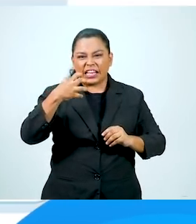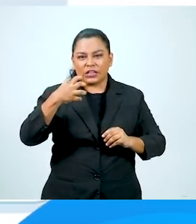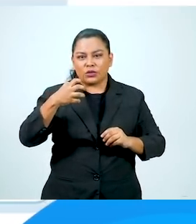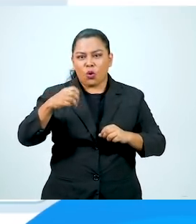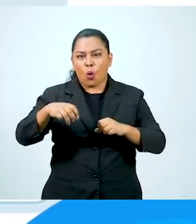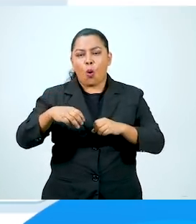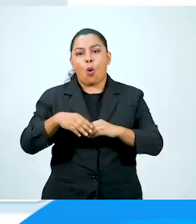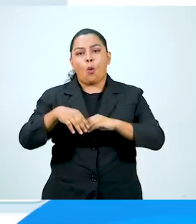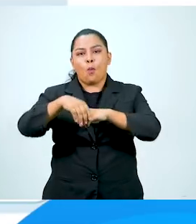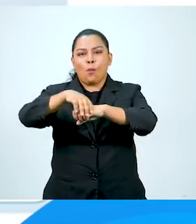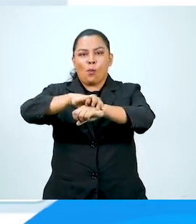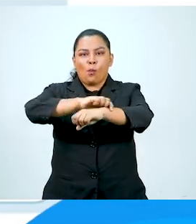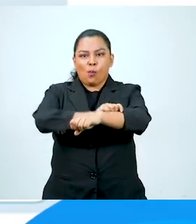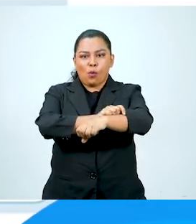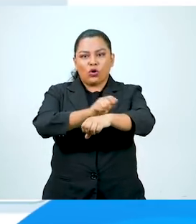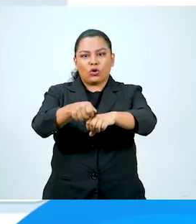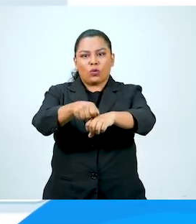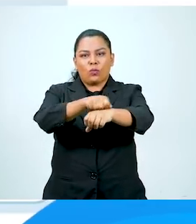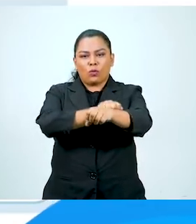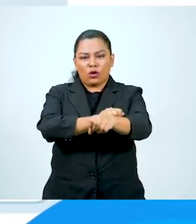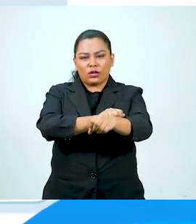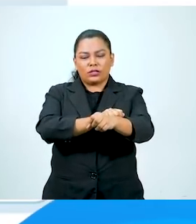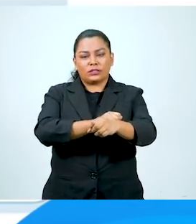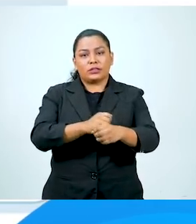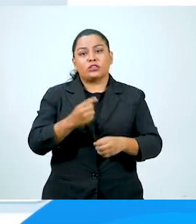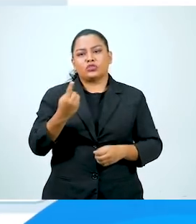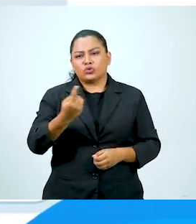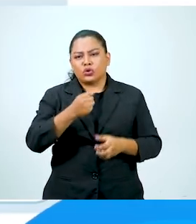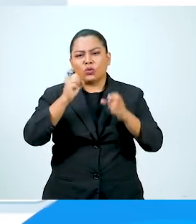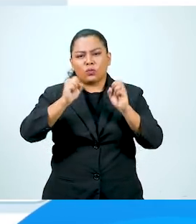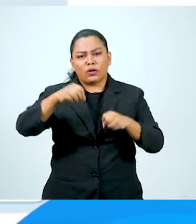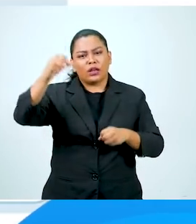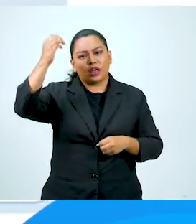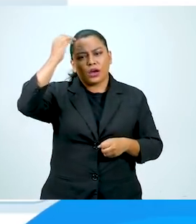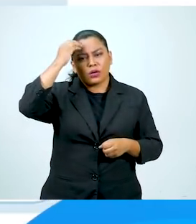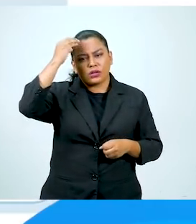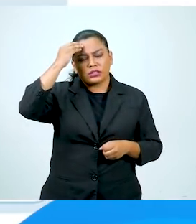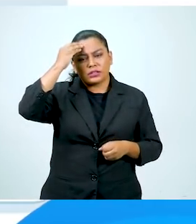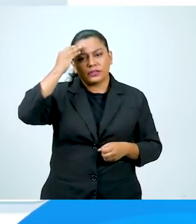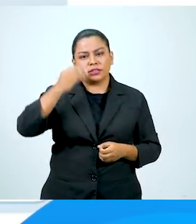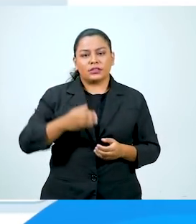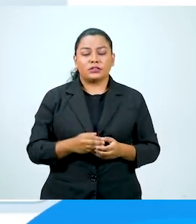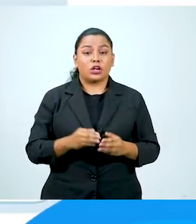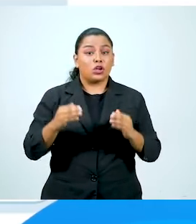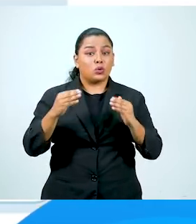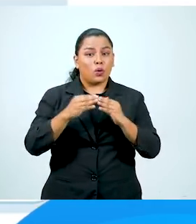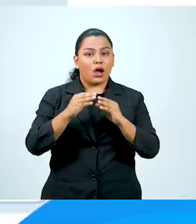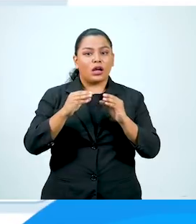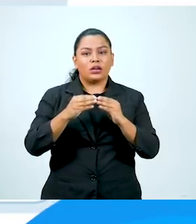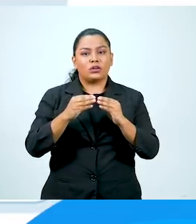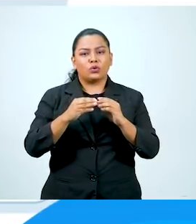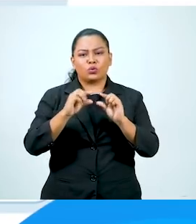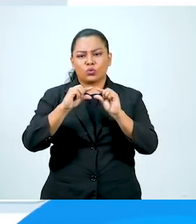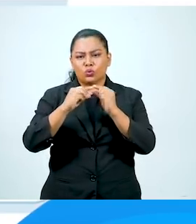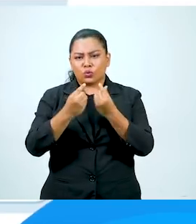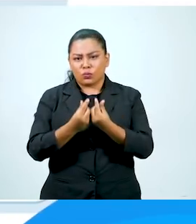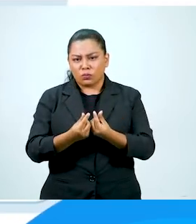botas, activando sus conocimientos de manera individual y luego de manera grupal en la